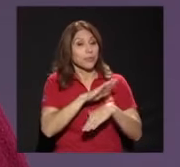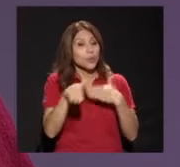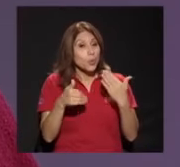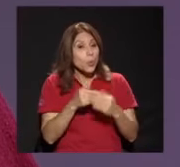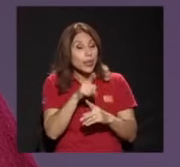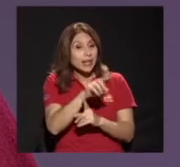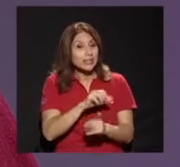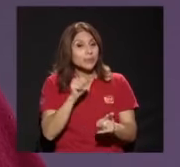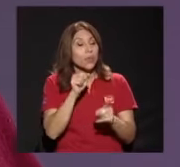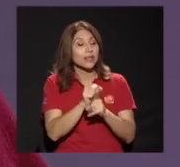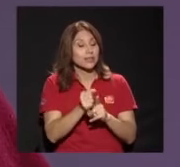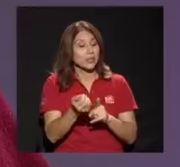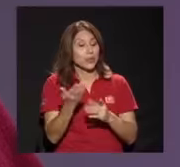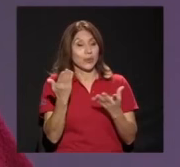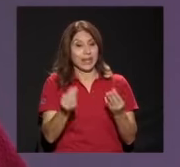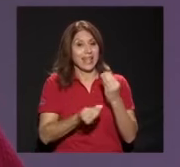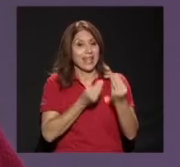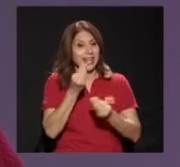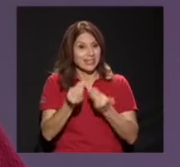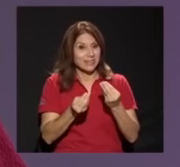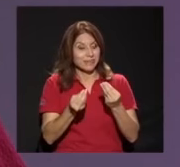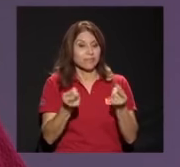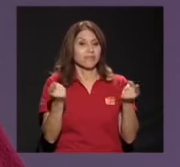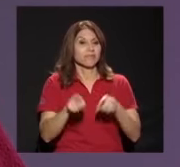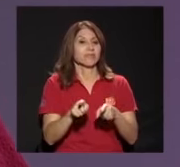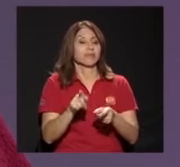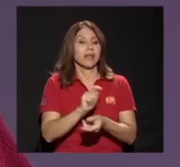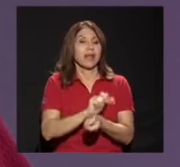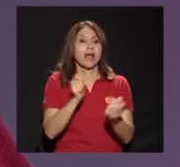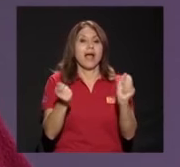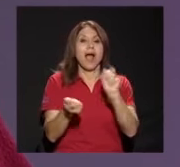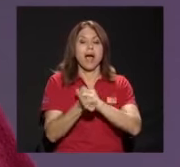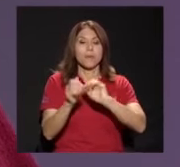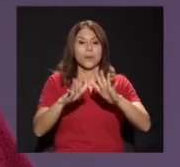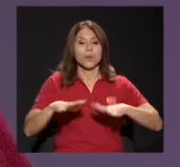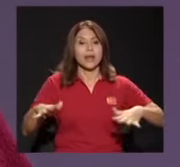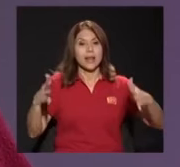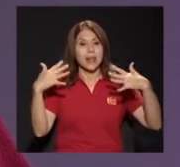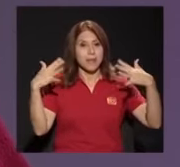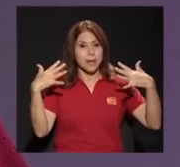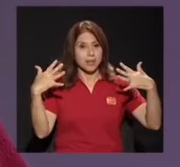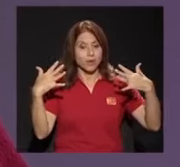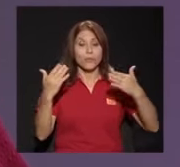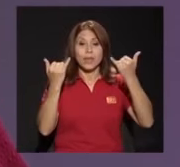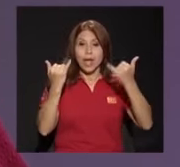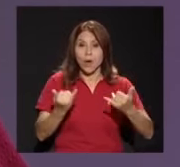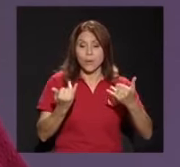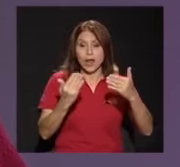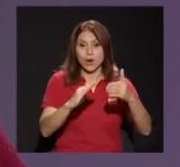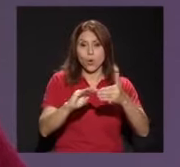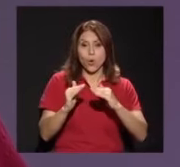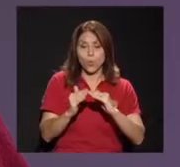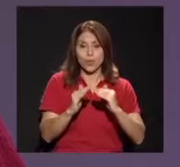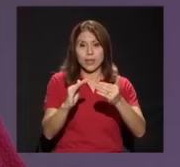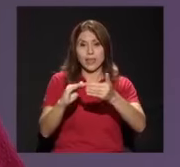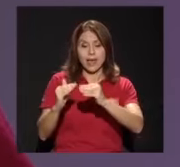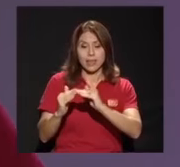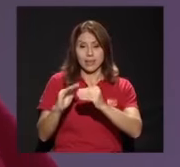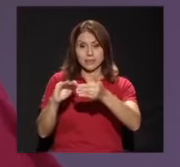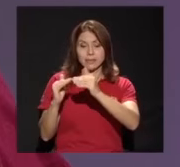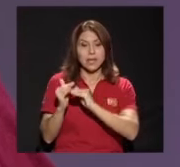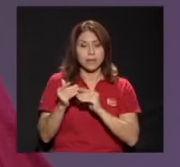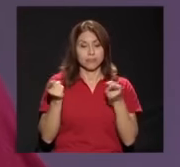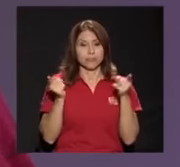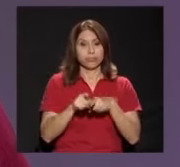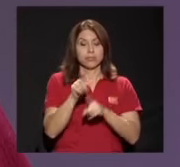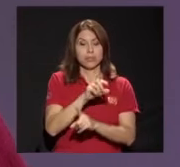tenemos una variable más, que es el cambio climático, ¿verdad? Donde nuestras comunidades tienen eventos